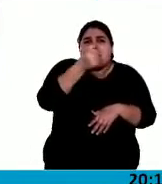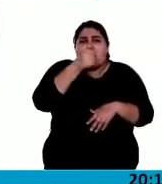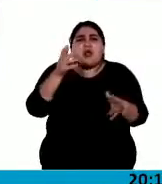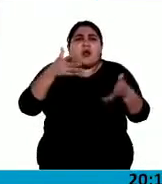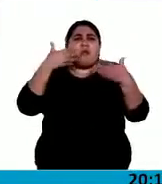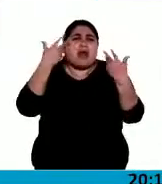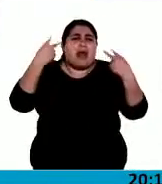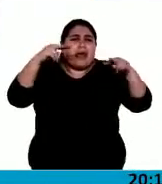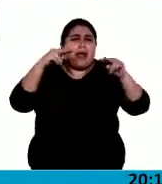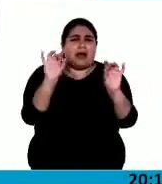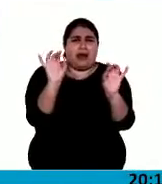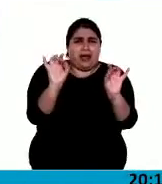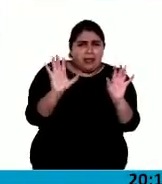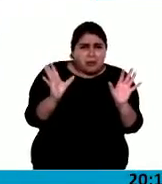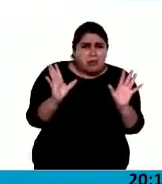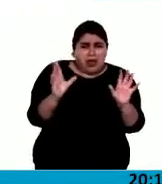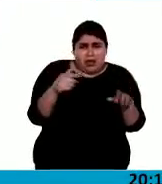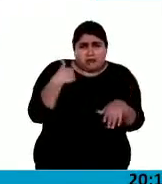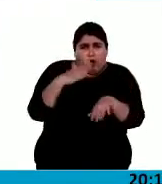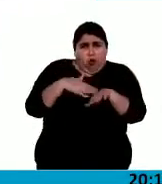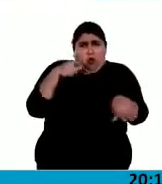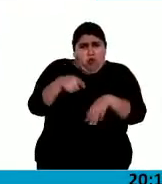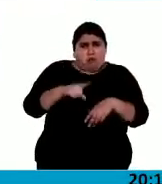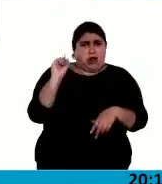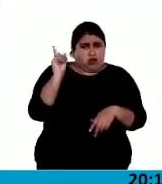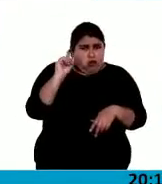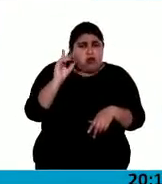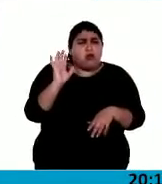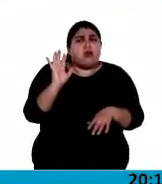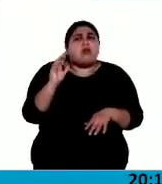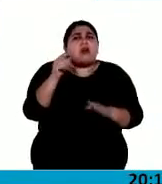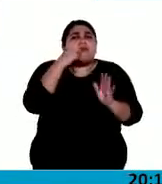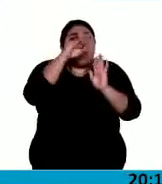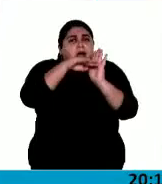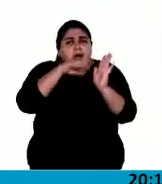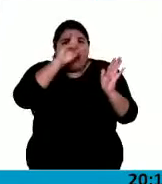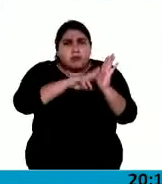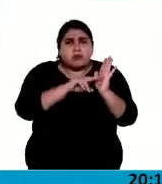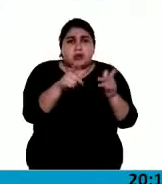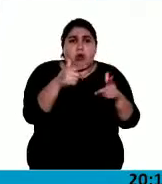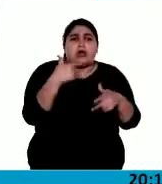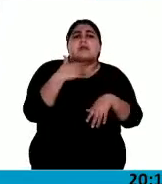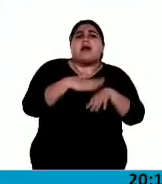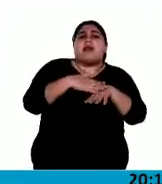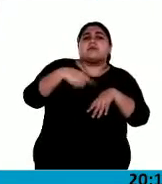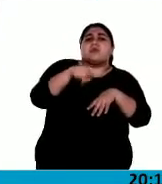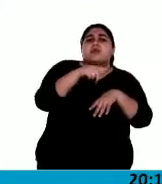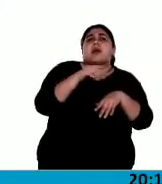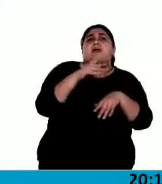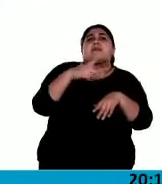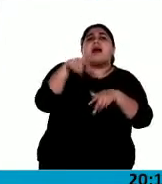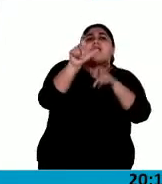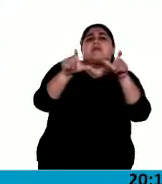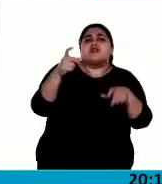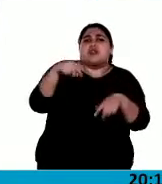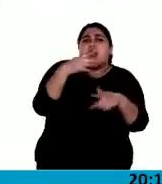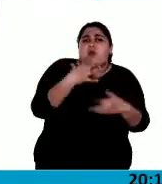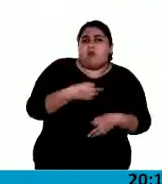nadie lo cumpla? Está claro que cuando las normas no se cumplen, ya no es irresponsabilidad de la población que no la cumpla,